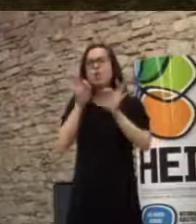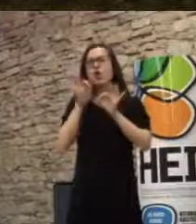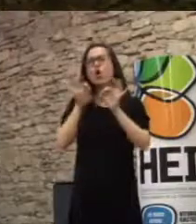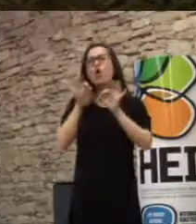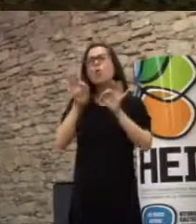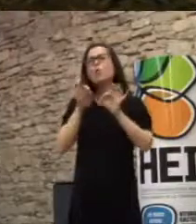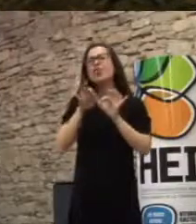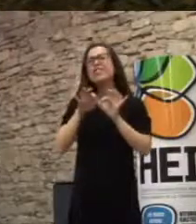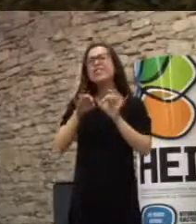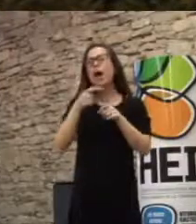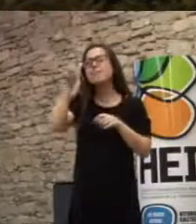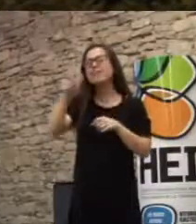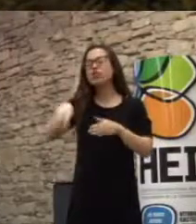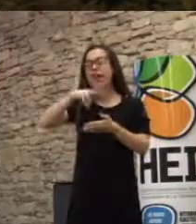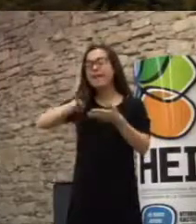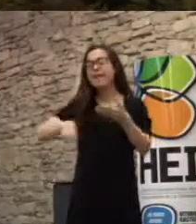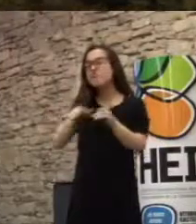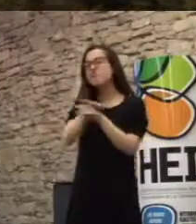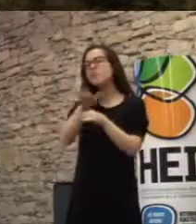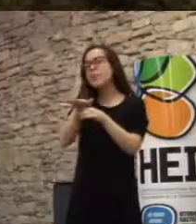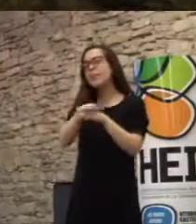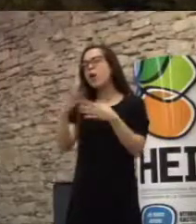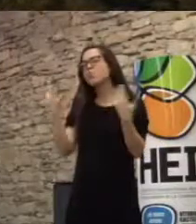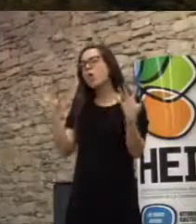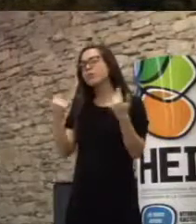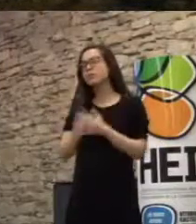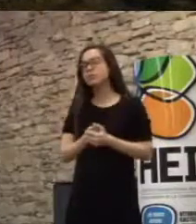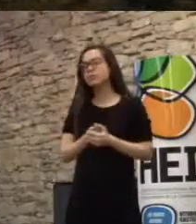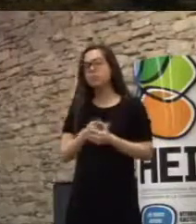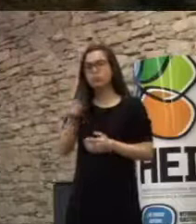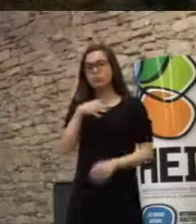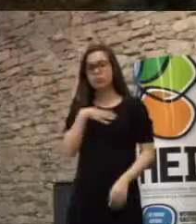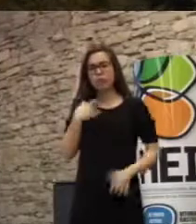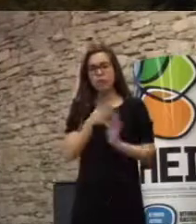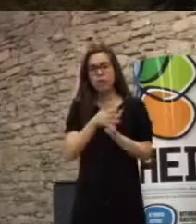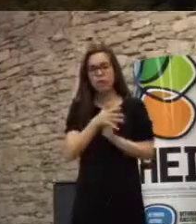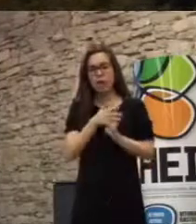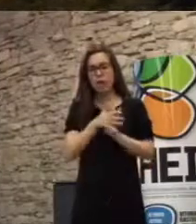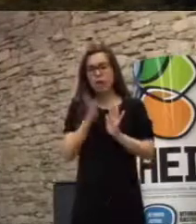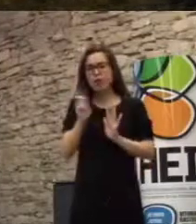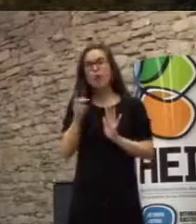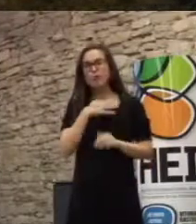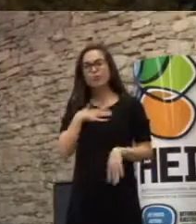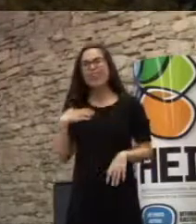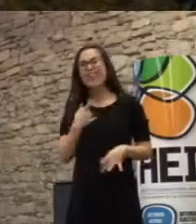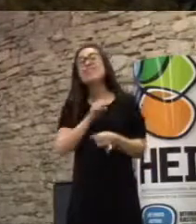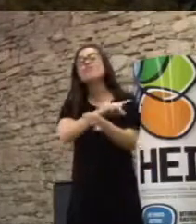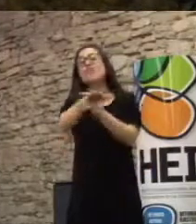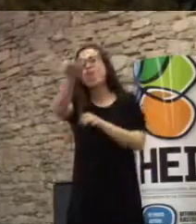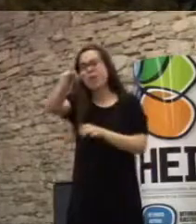influencia que al final esto es lo que busca todo el mundo que uno busca hablar tú buscas influir a las personas